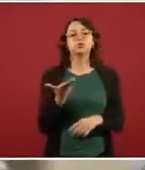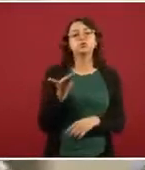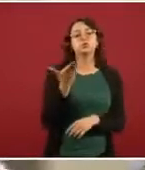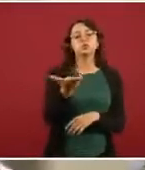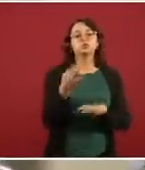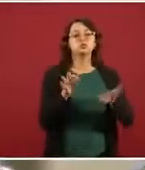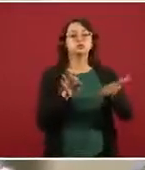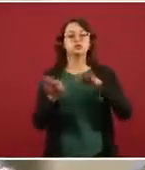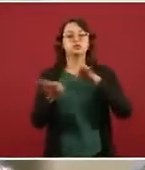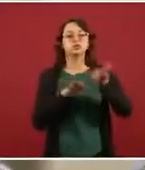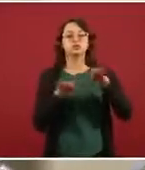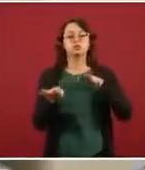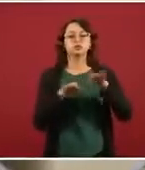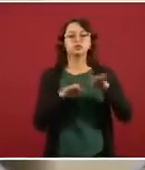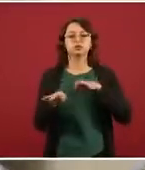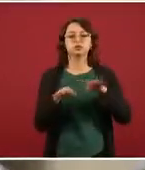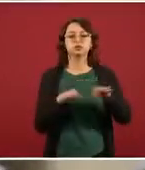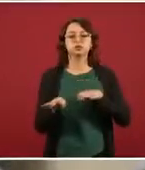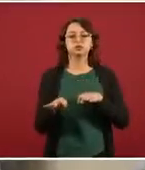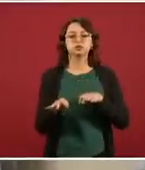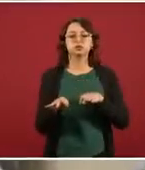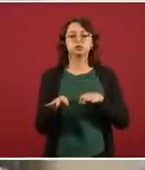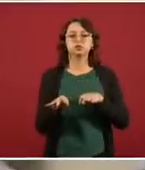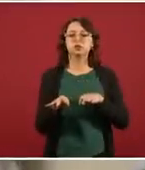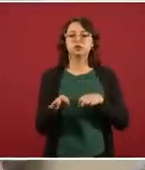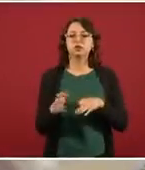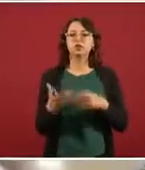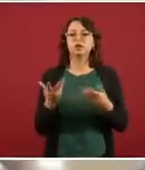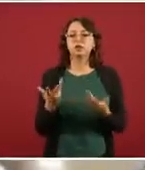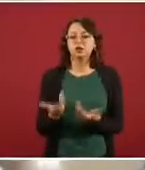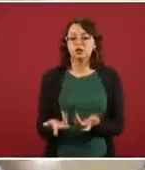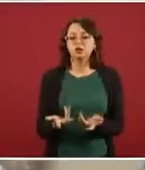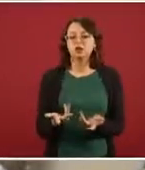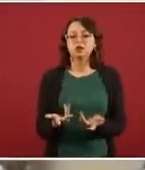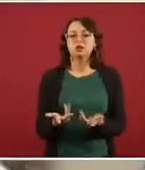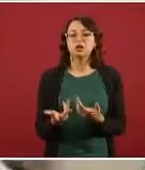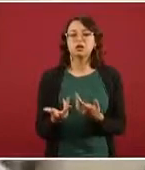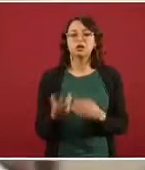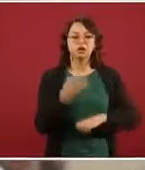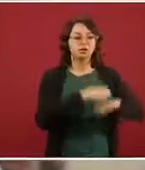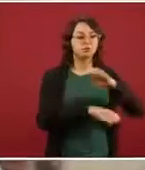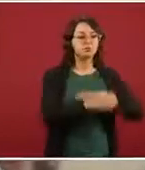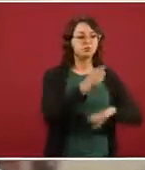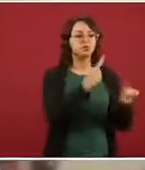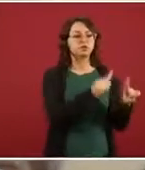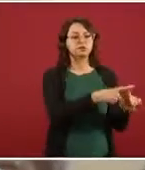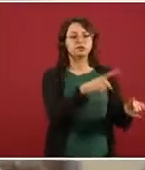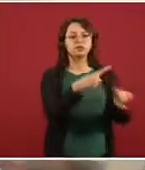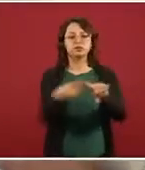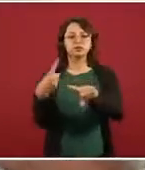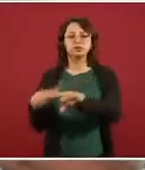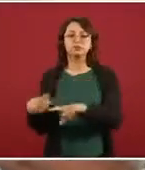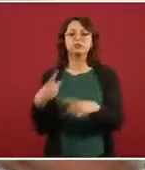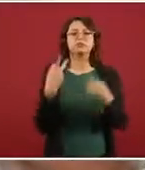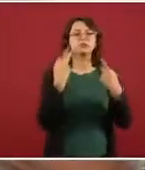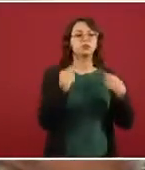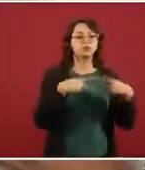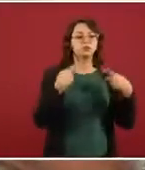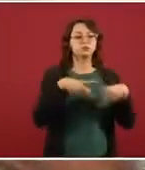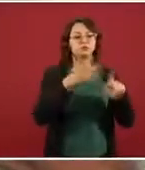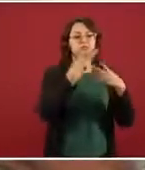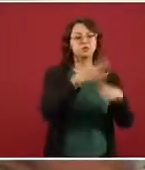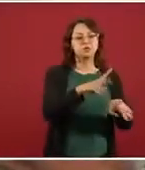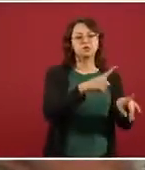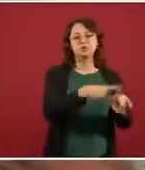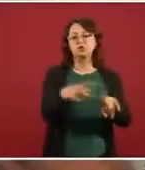haciendo de sanear la relación con los empresarios, con los banqueros. Ya hemos tocado